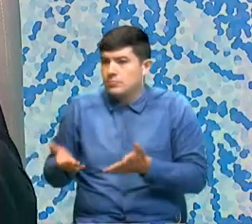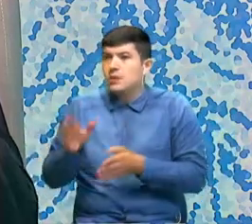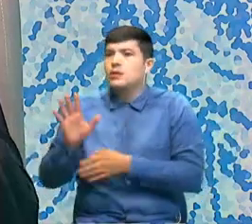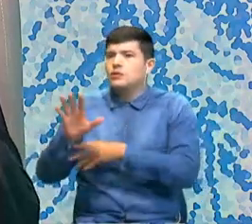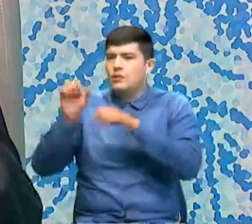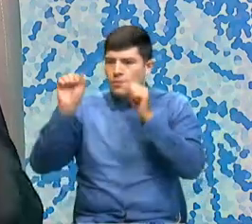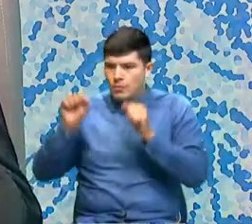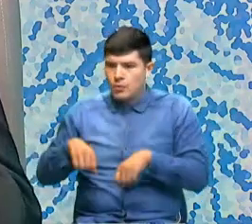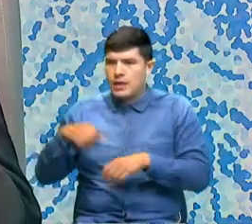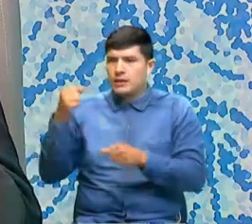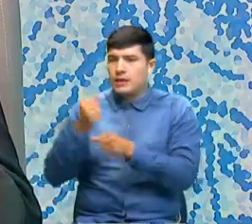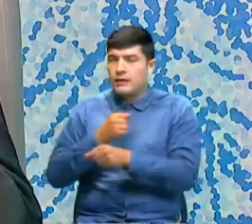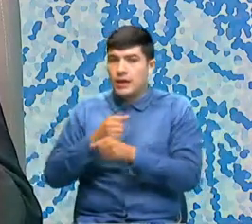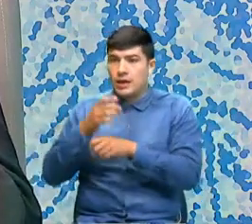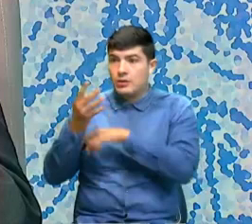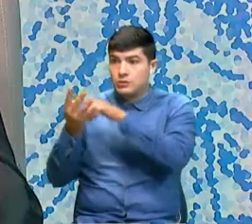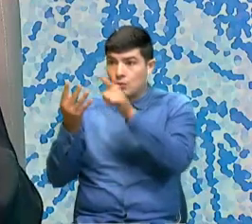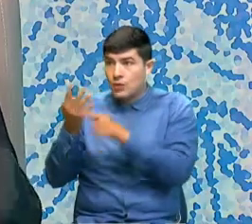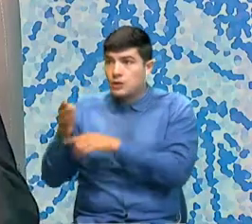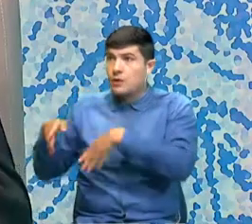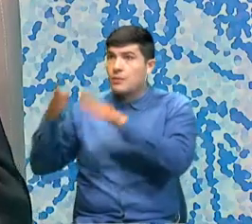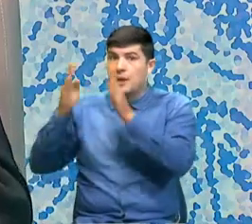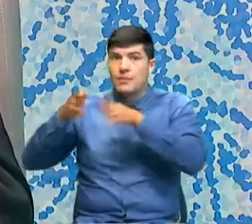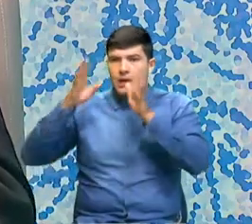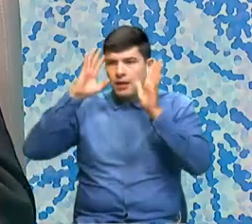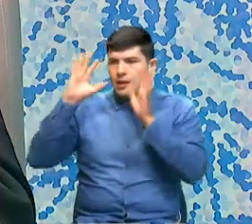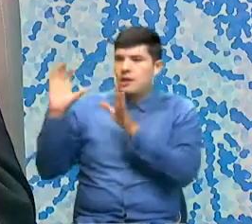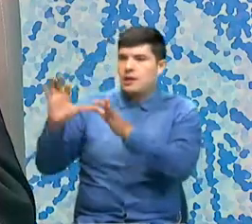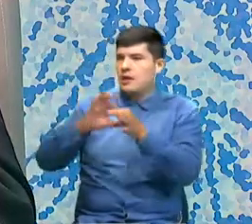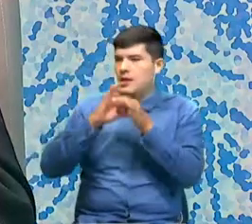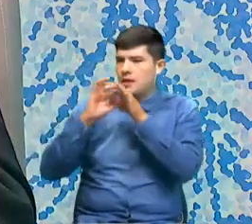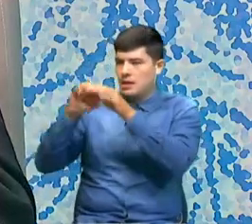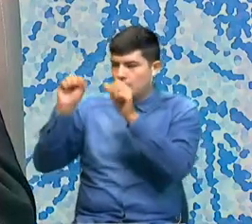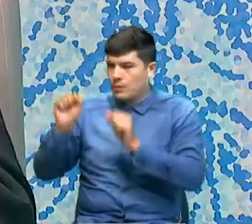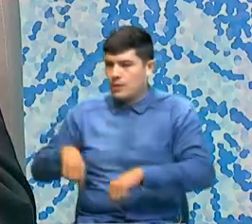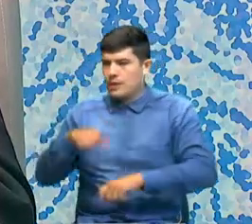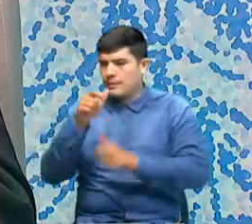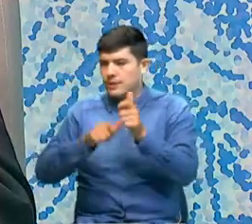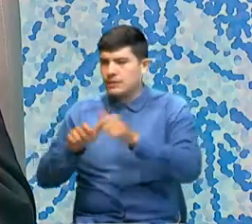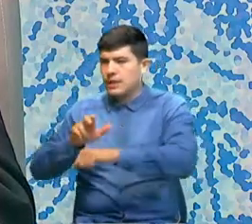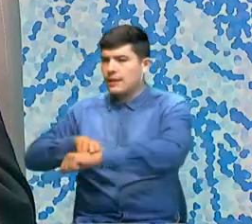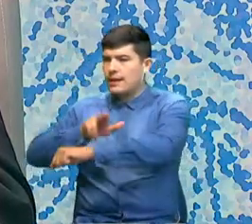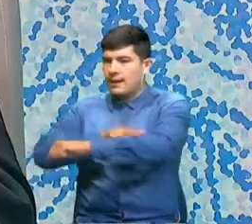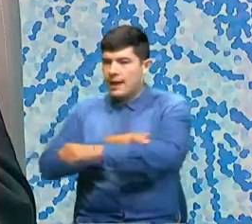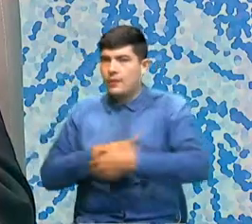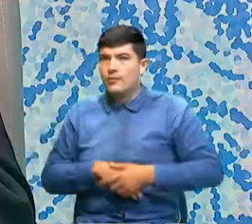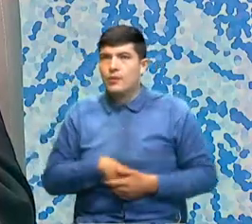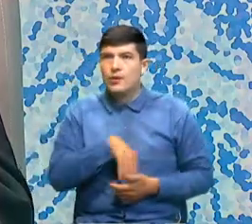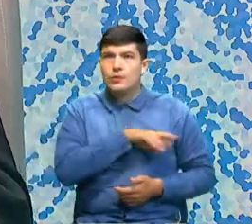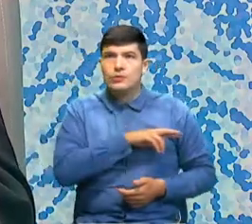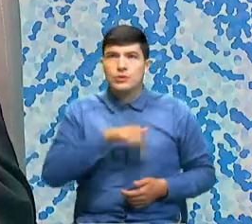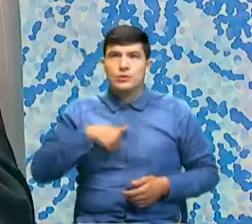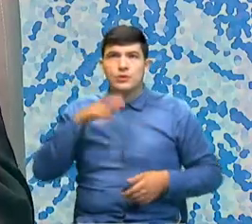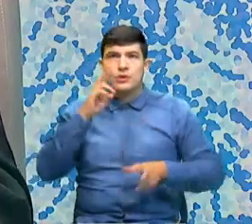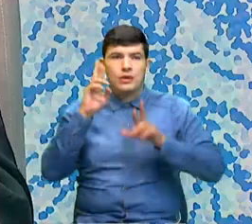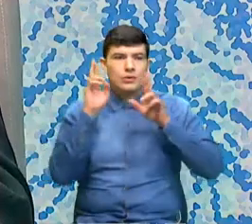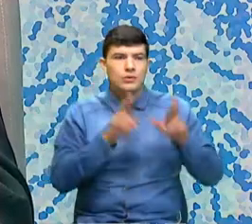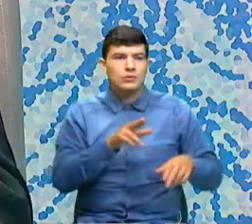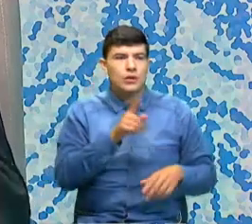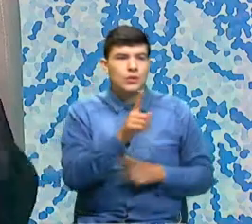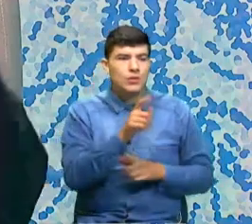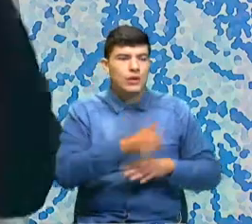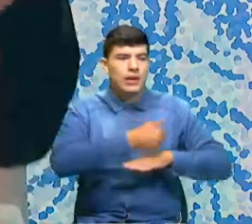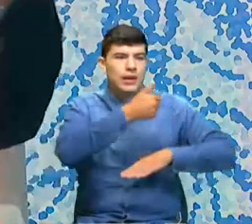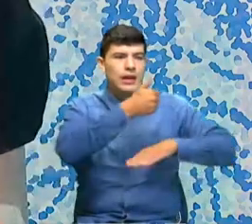trabajar, si están de acuerdo los cuatro, en generar la figura de delegados. Vamos a constituir un solo gerente para las